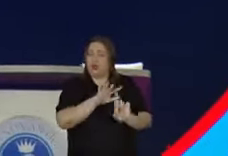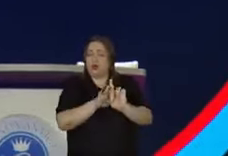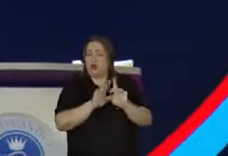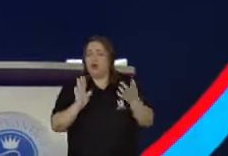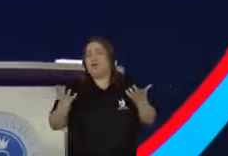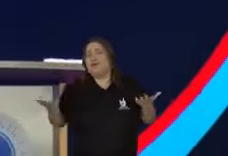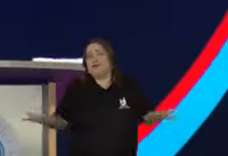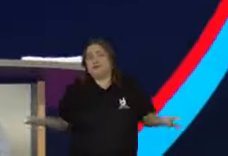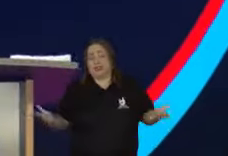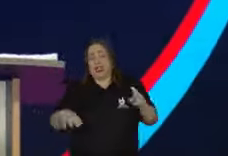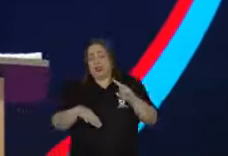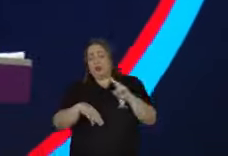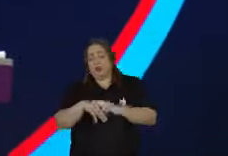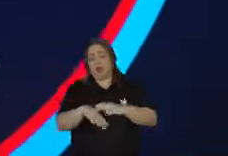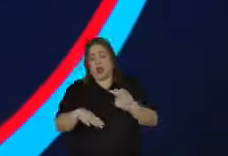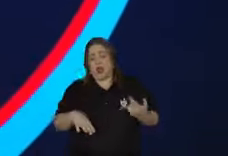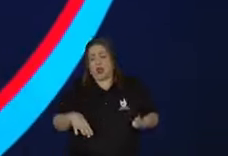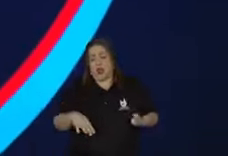Es la vida.